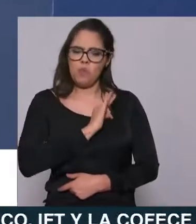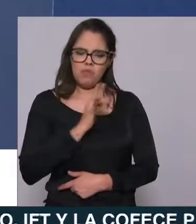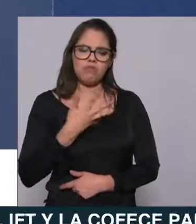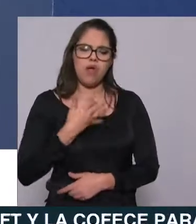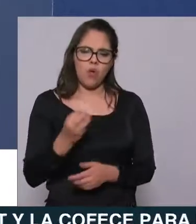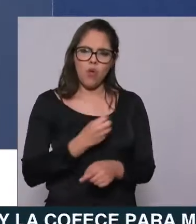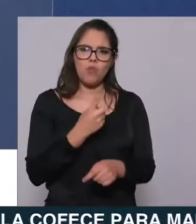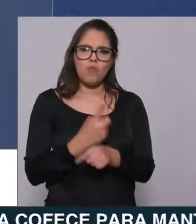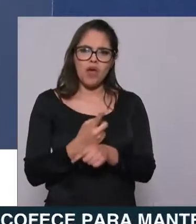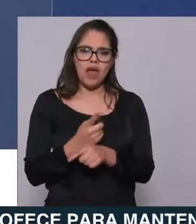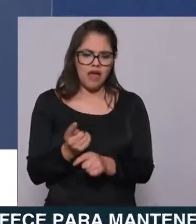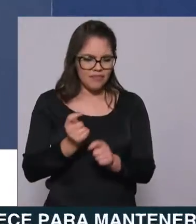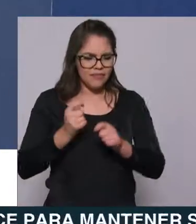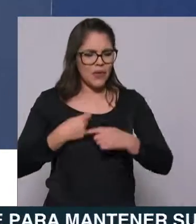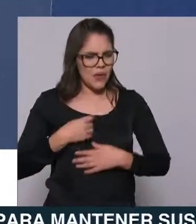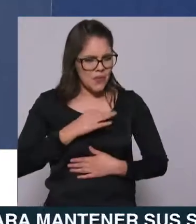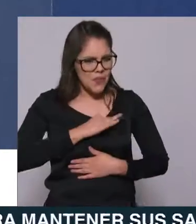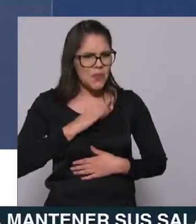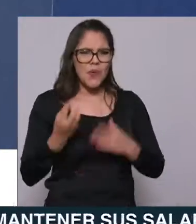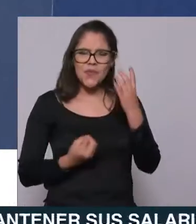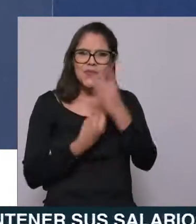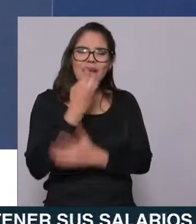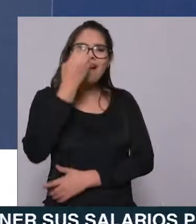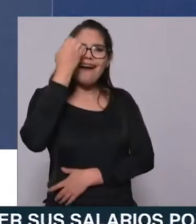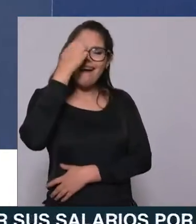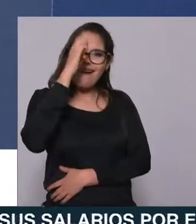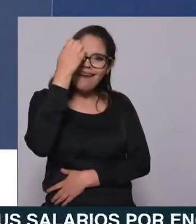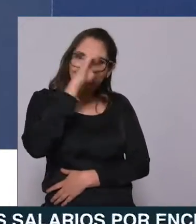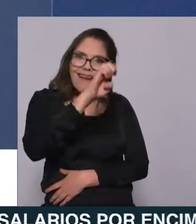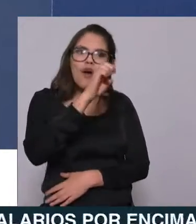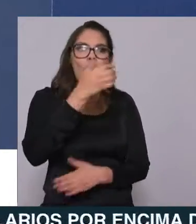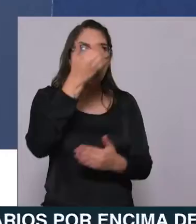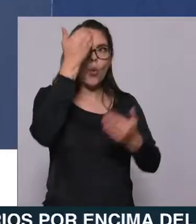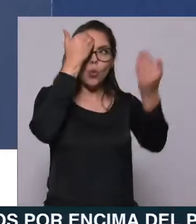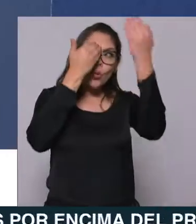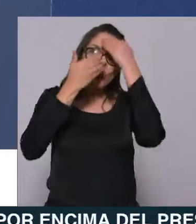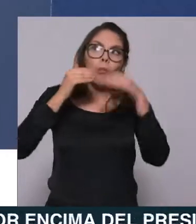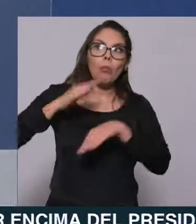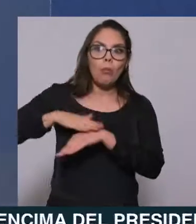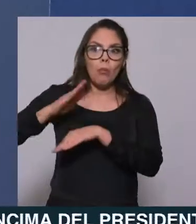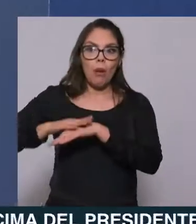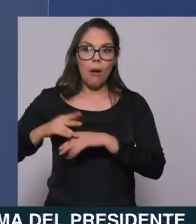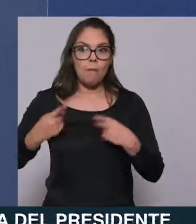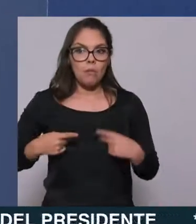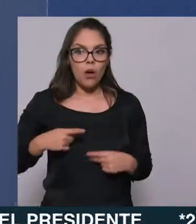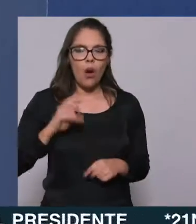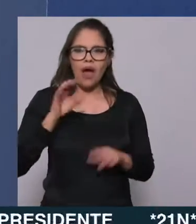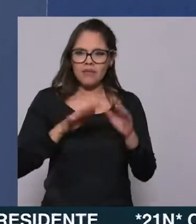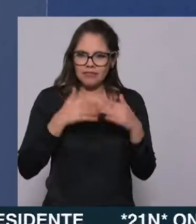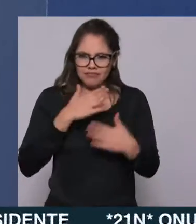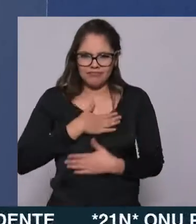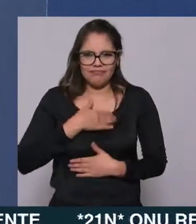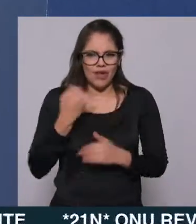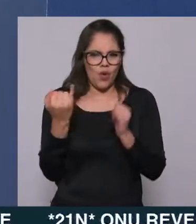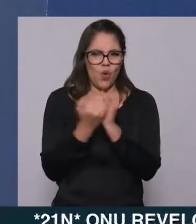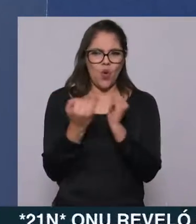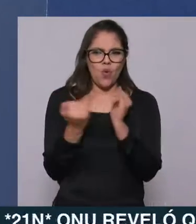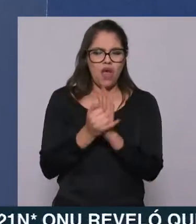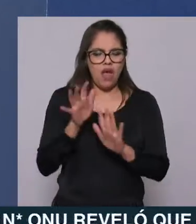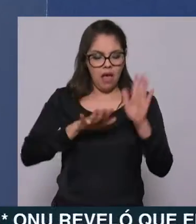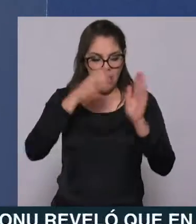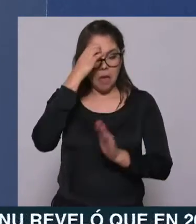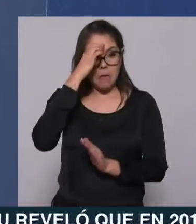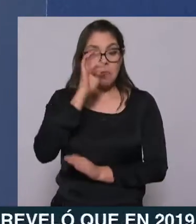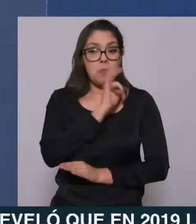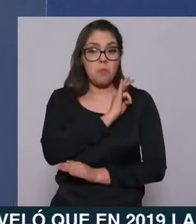y darnos esa oportunidad de vivir una nueva experiencia, de conocer nuevas personas, de conocerse incluso a uno misma. ¿Sabes? Es una experiencia que